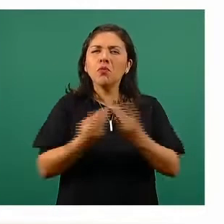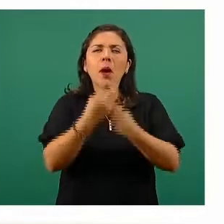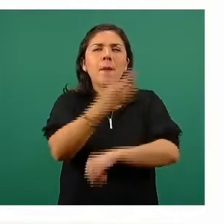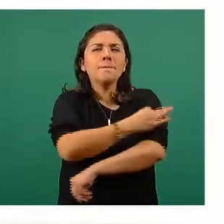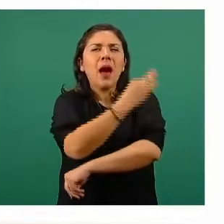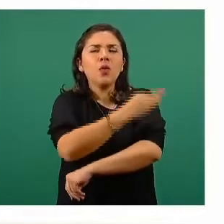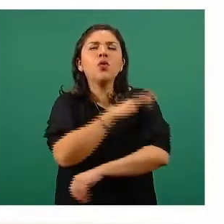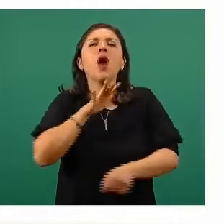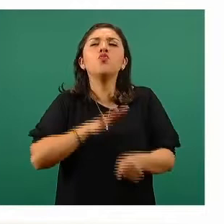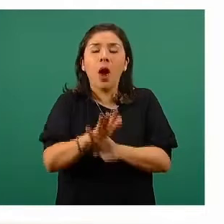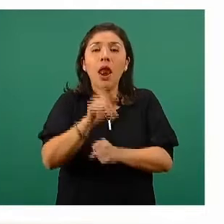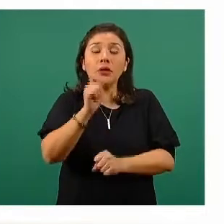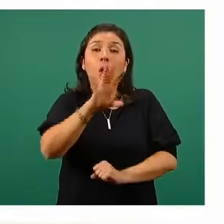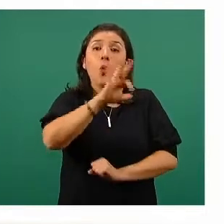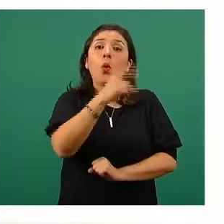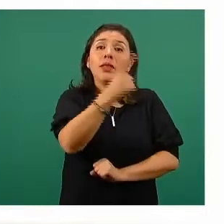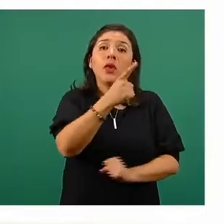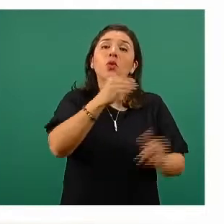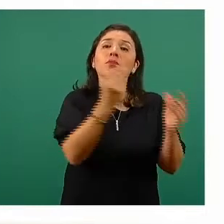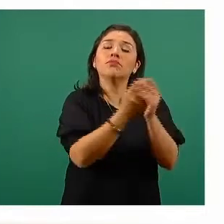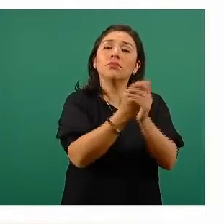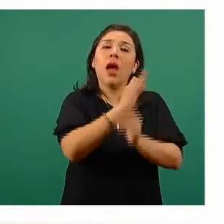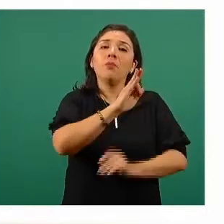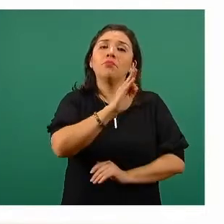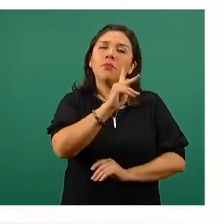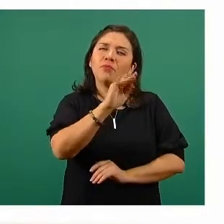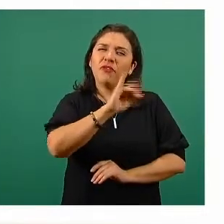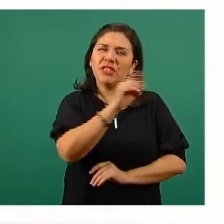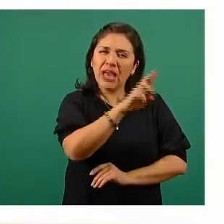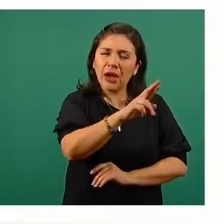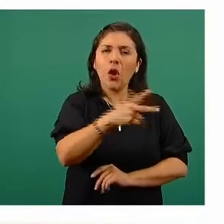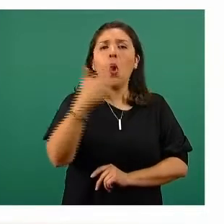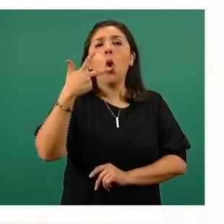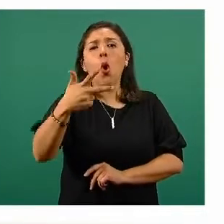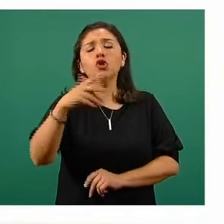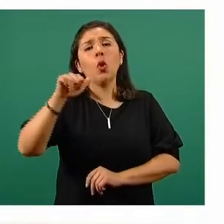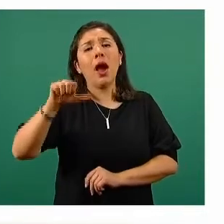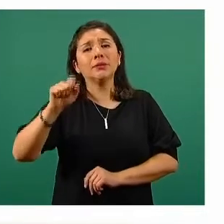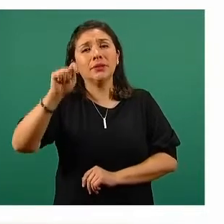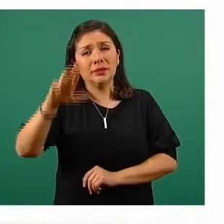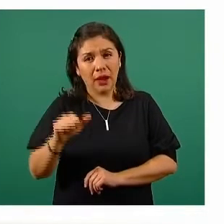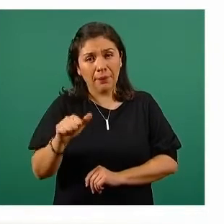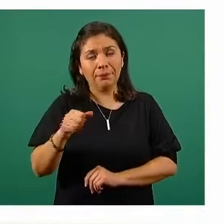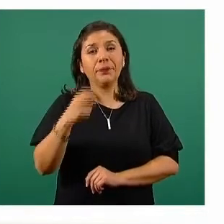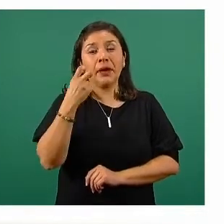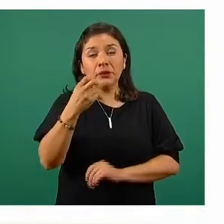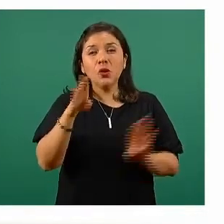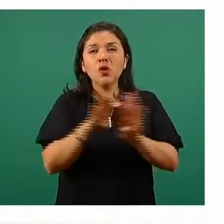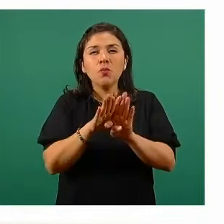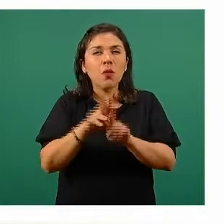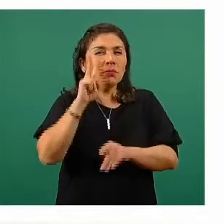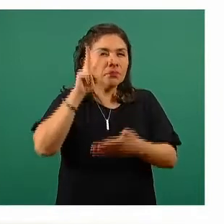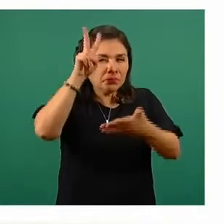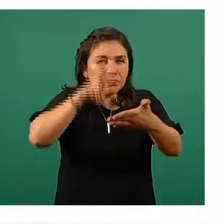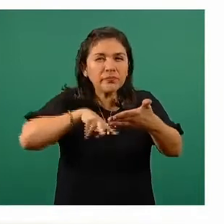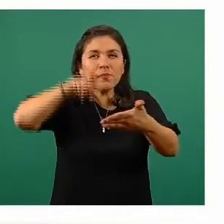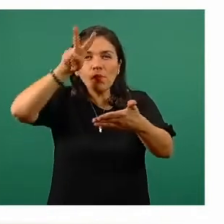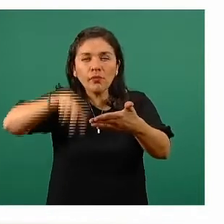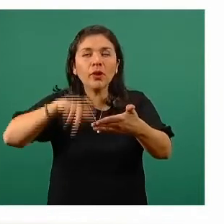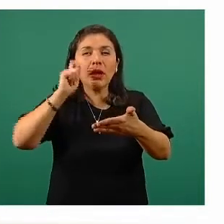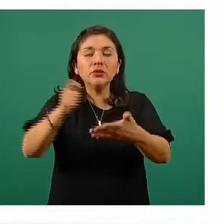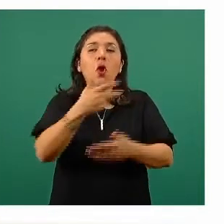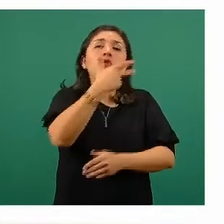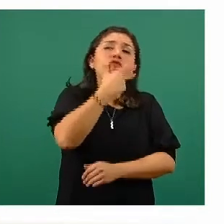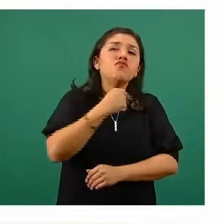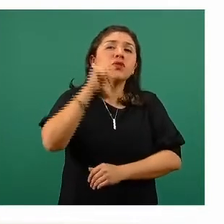vacuna, 41 corresponden a Pfizer, 8 a AstraZeneca. Si hacemos una distribución por